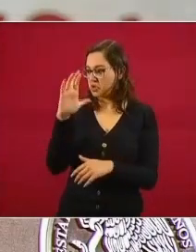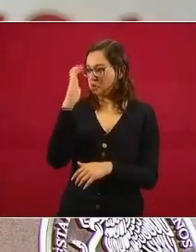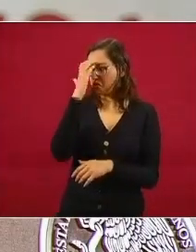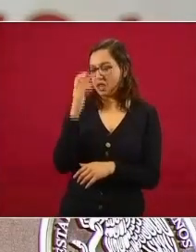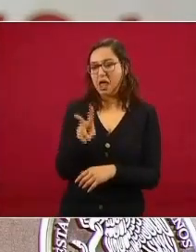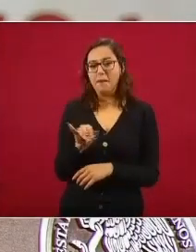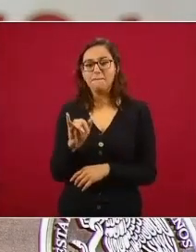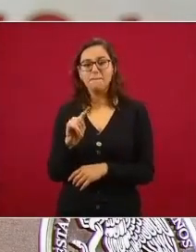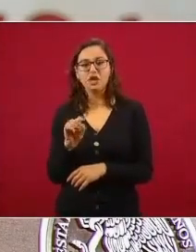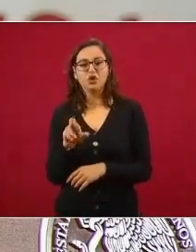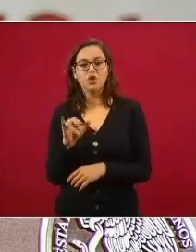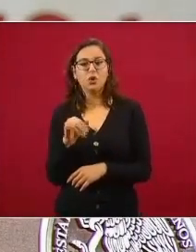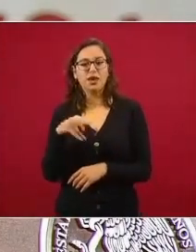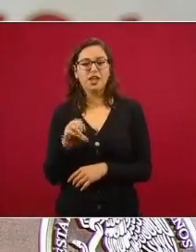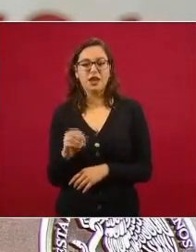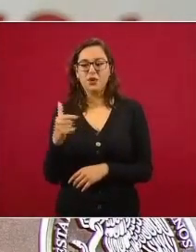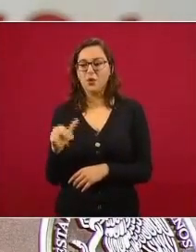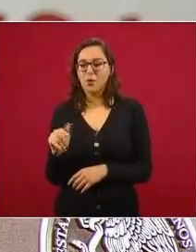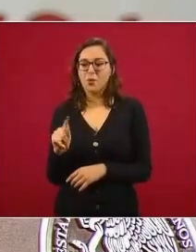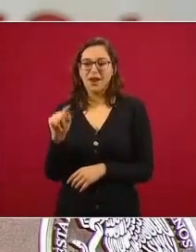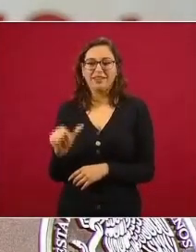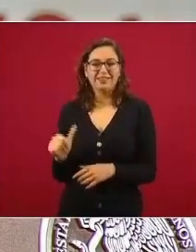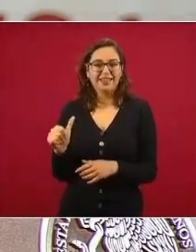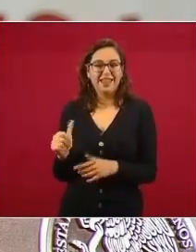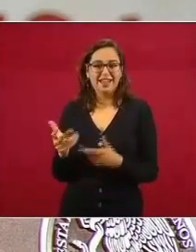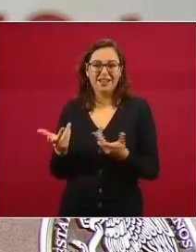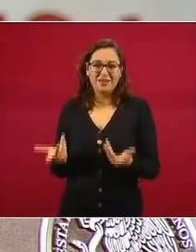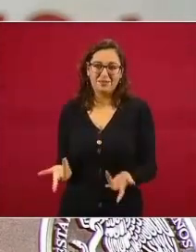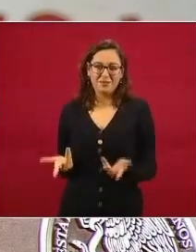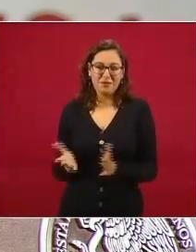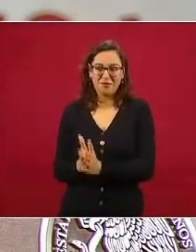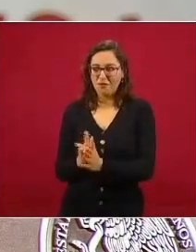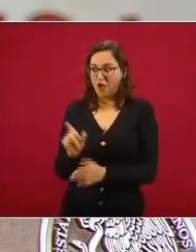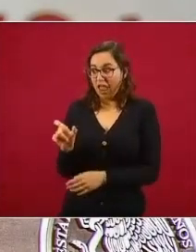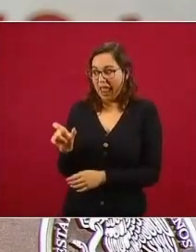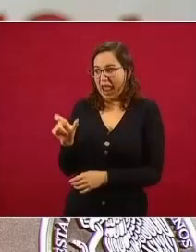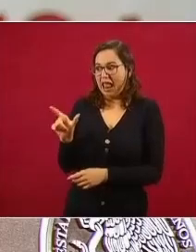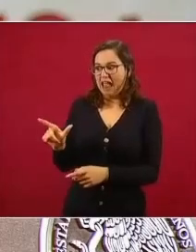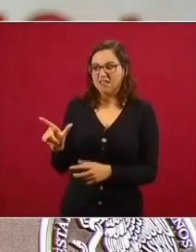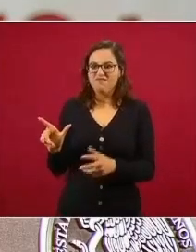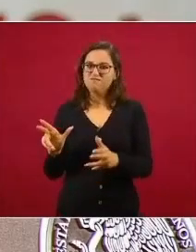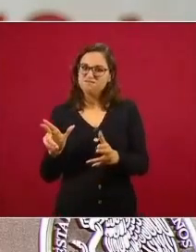después de que se asesinó al apóstol de la democracia.